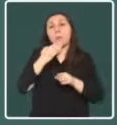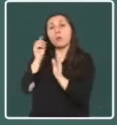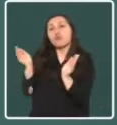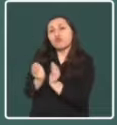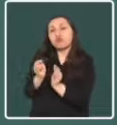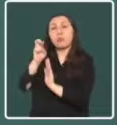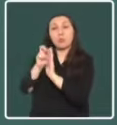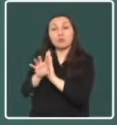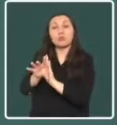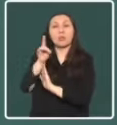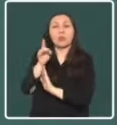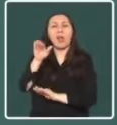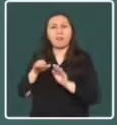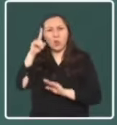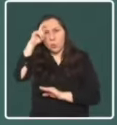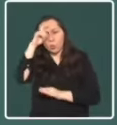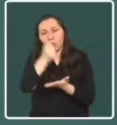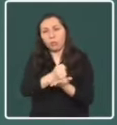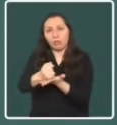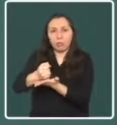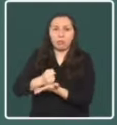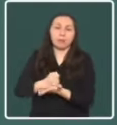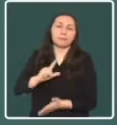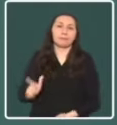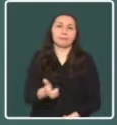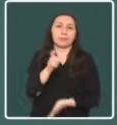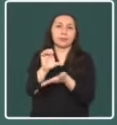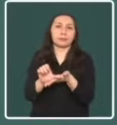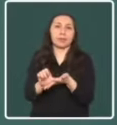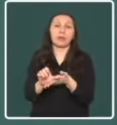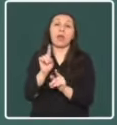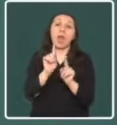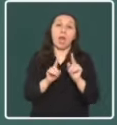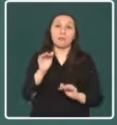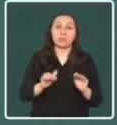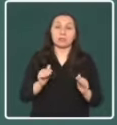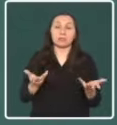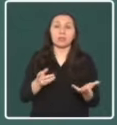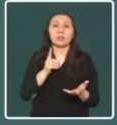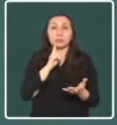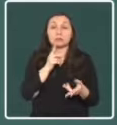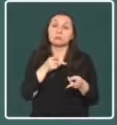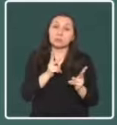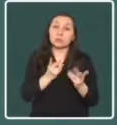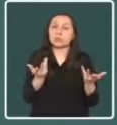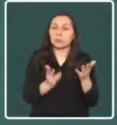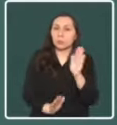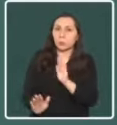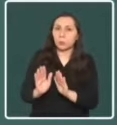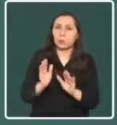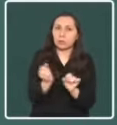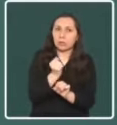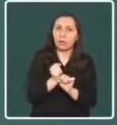proyectos que encuentran muchas veces dificultades en la burocracia del Estado, que algunas veces tienen mucho sentido para proteger